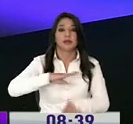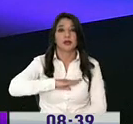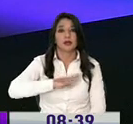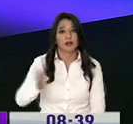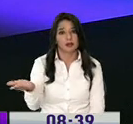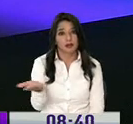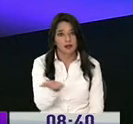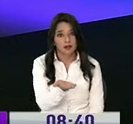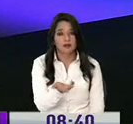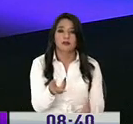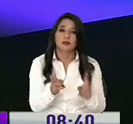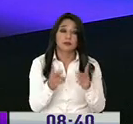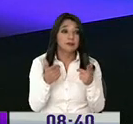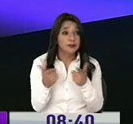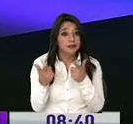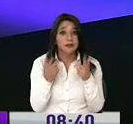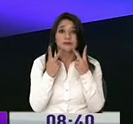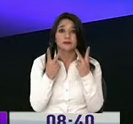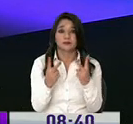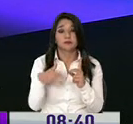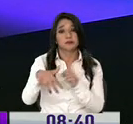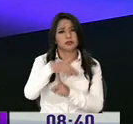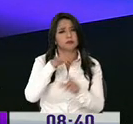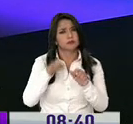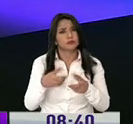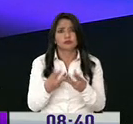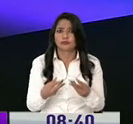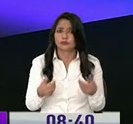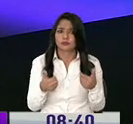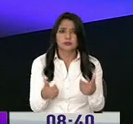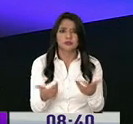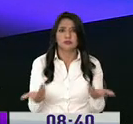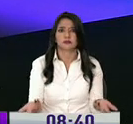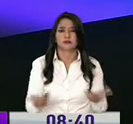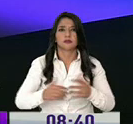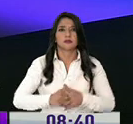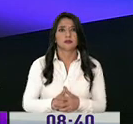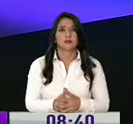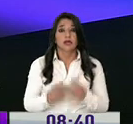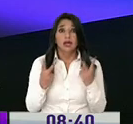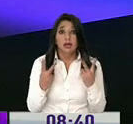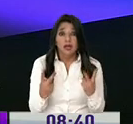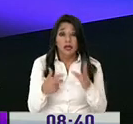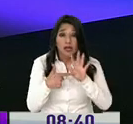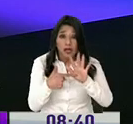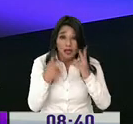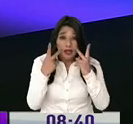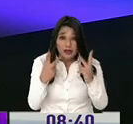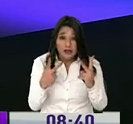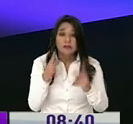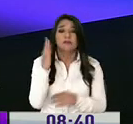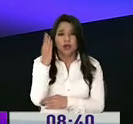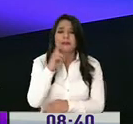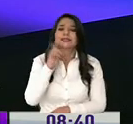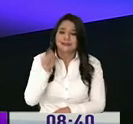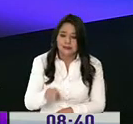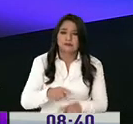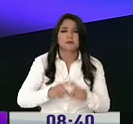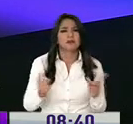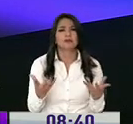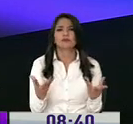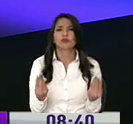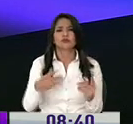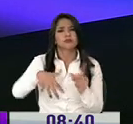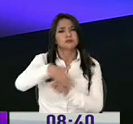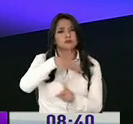que también esté con nosotros y podamos tener parques en buen estado. De estos que hemos presentado, entre broma y broma, ya son varios